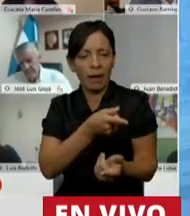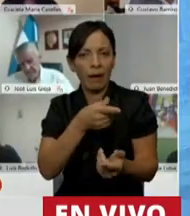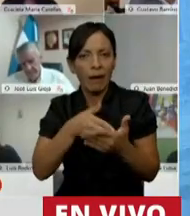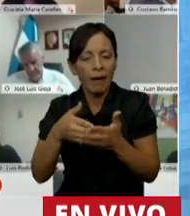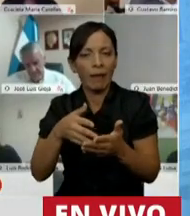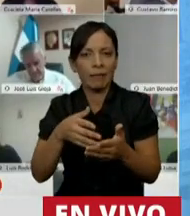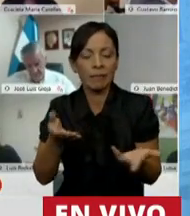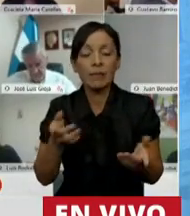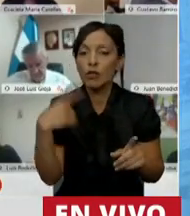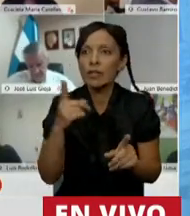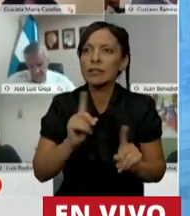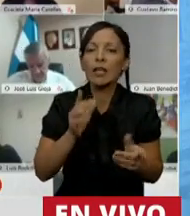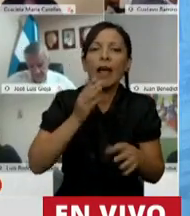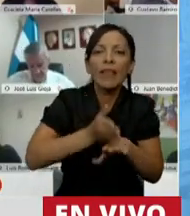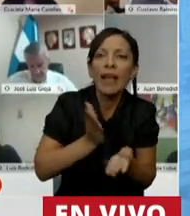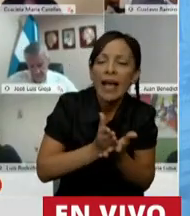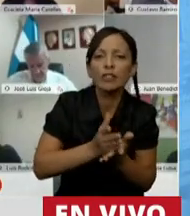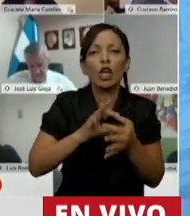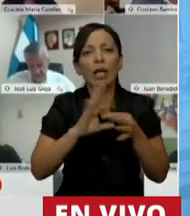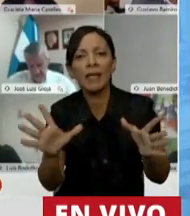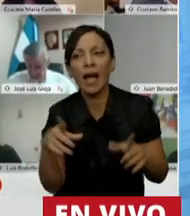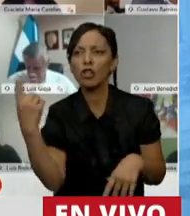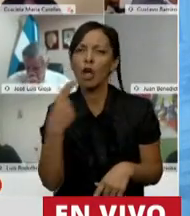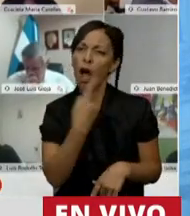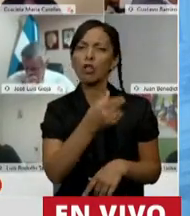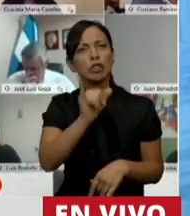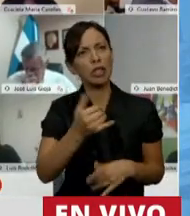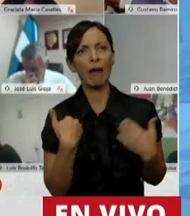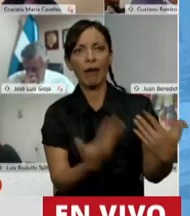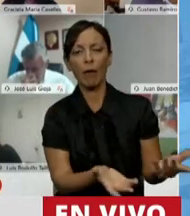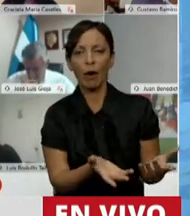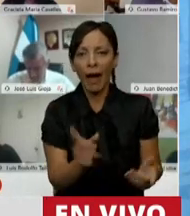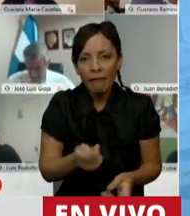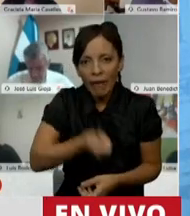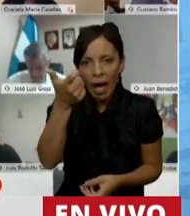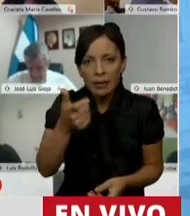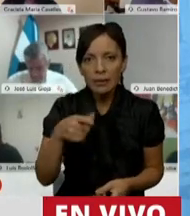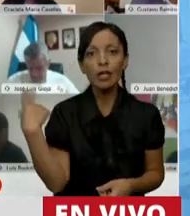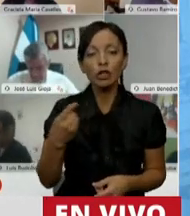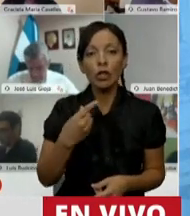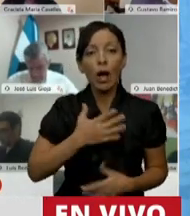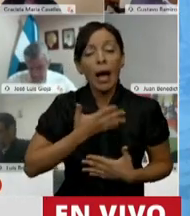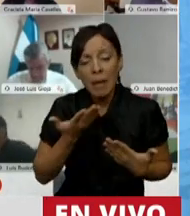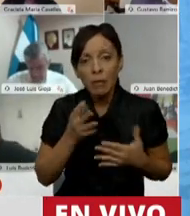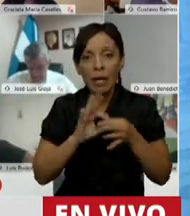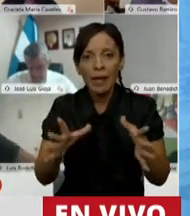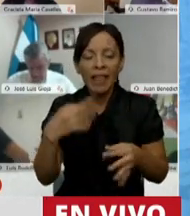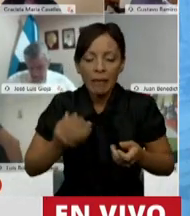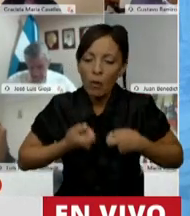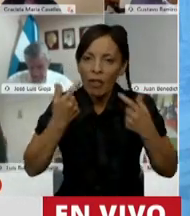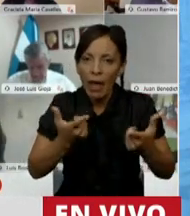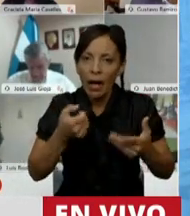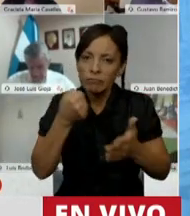uno está a favor de los derechos o de la libertad, eso sería fácil, sino que quienes amamos la libertad debemos entregarnos a su